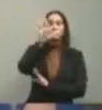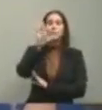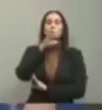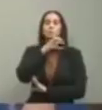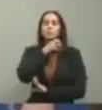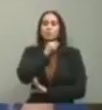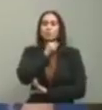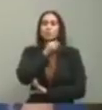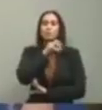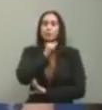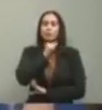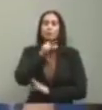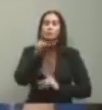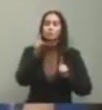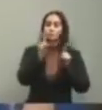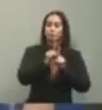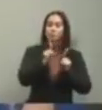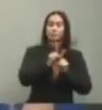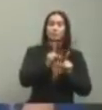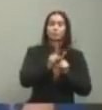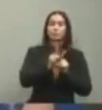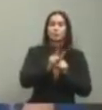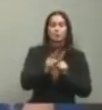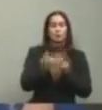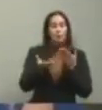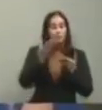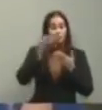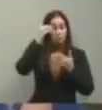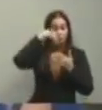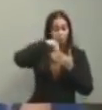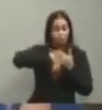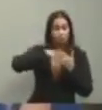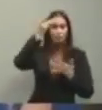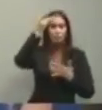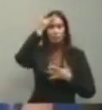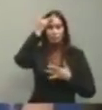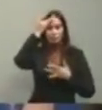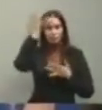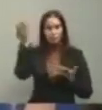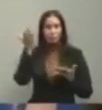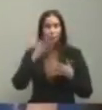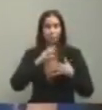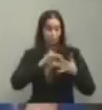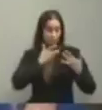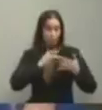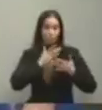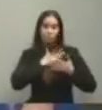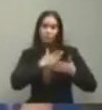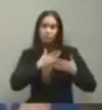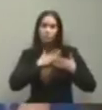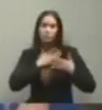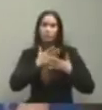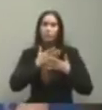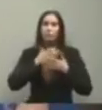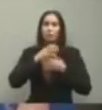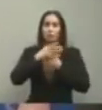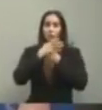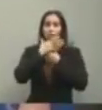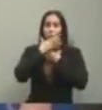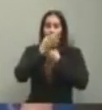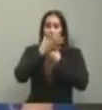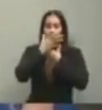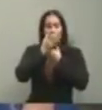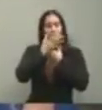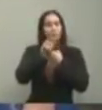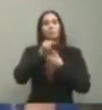y que también tengan una enfermedad de base o sea un hipertenso un asmático o sea que tengo